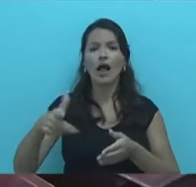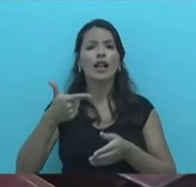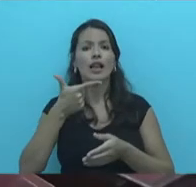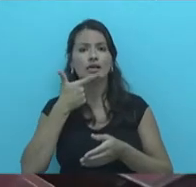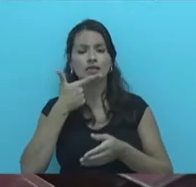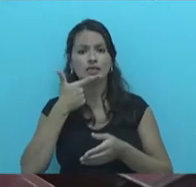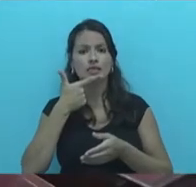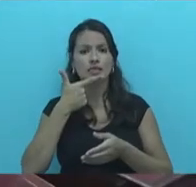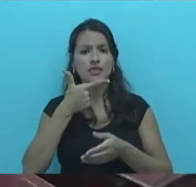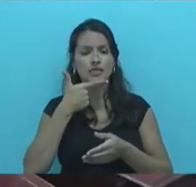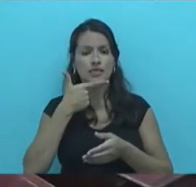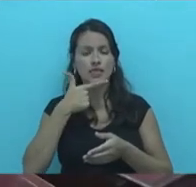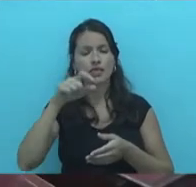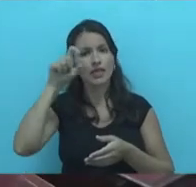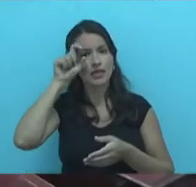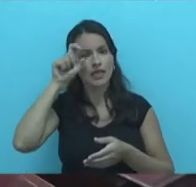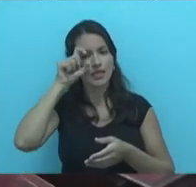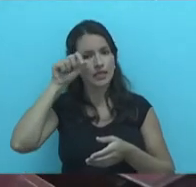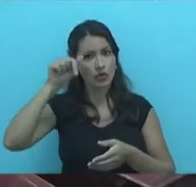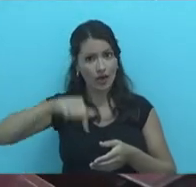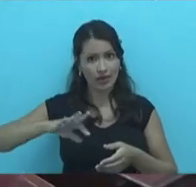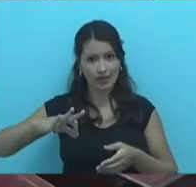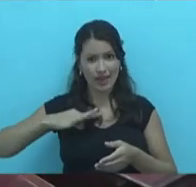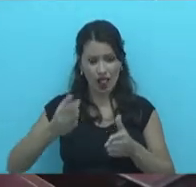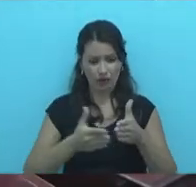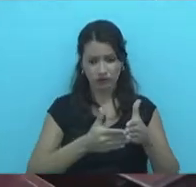del 2019. Con lo cual quedaría